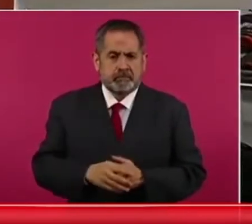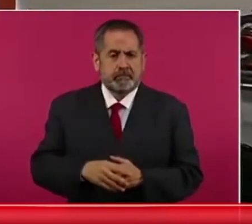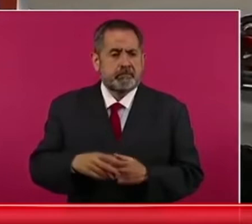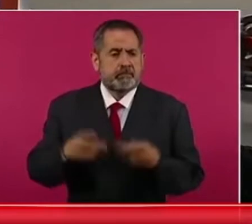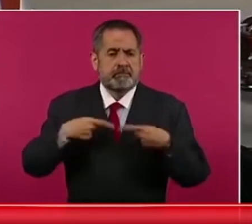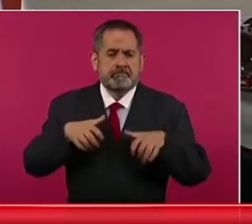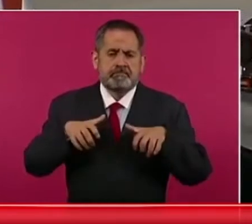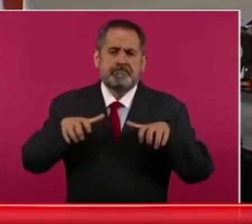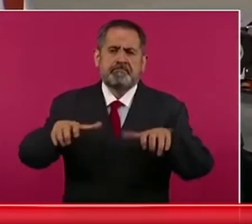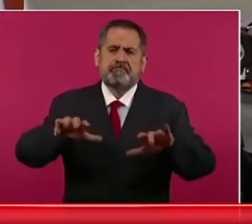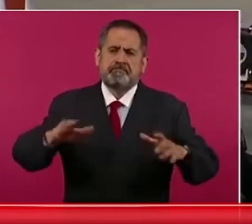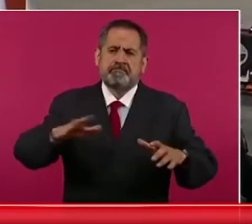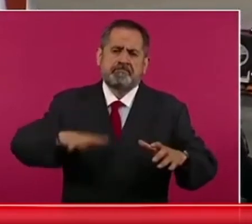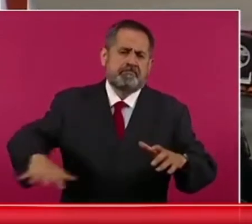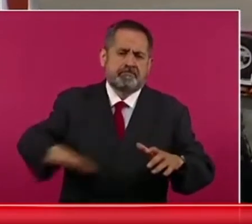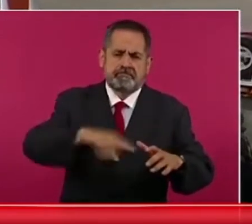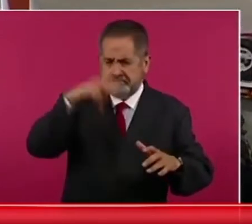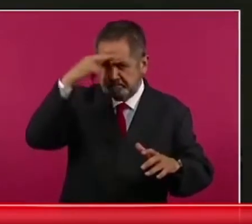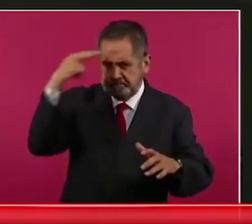pueblo de México,